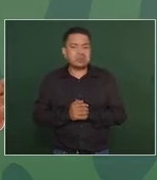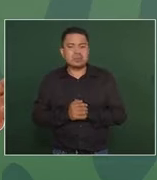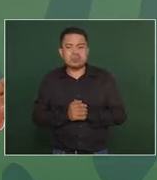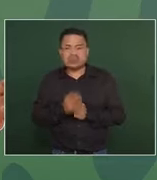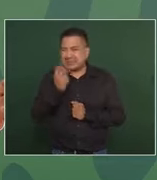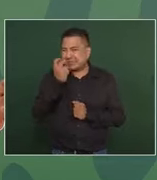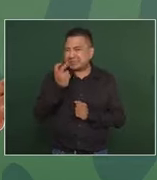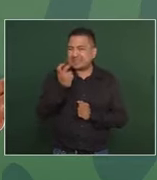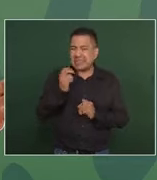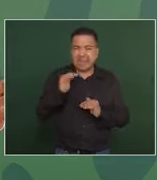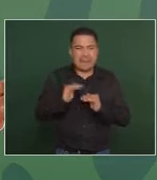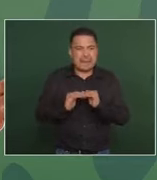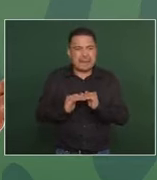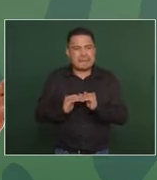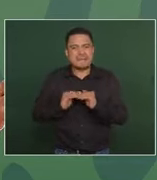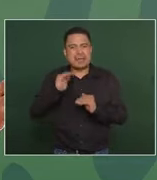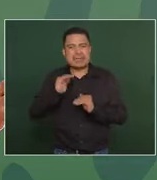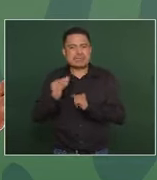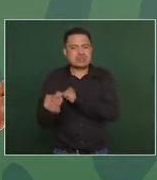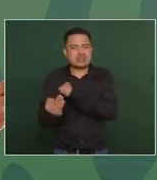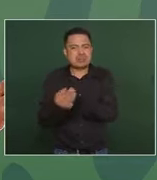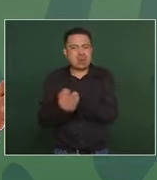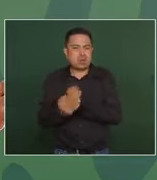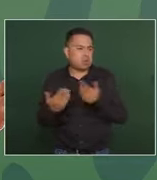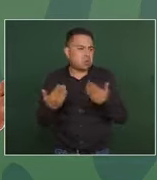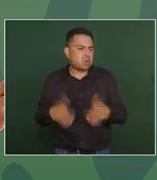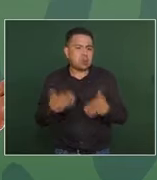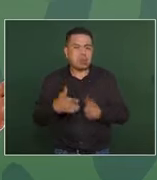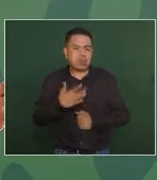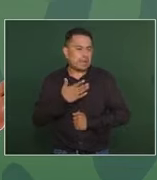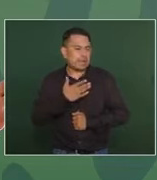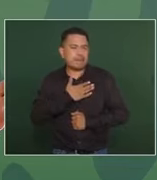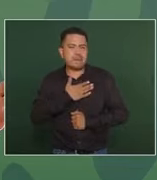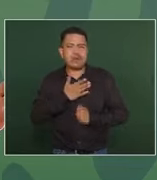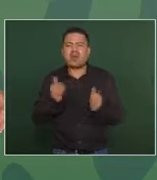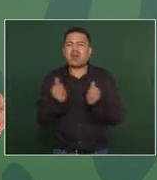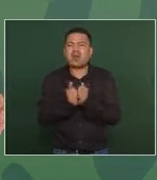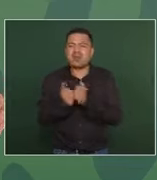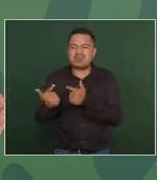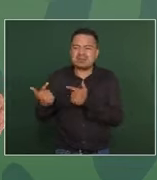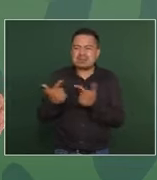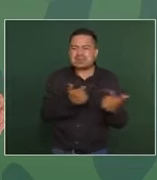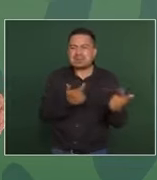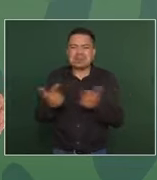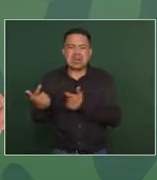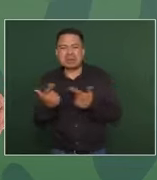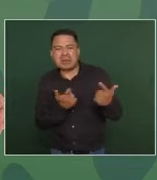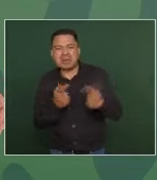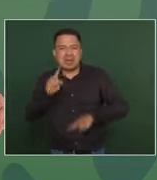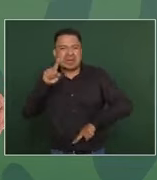es lo que más nos ha protegido frente a la violencia.